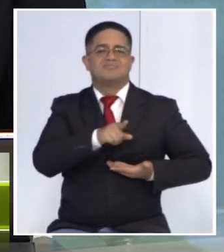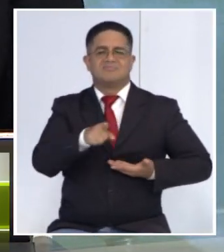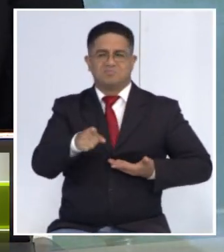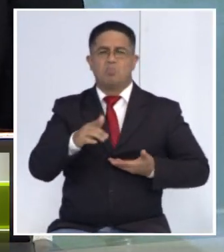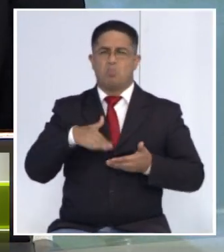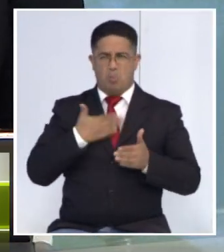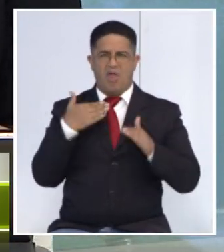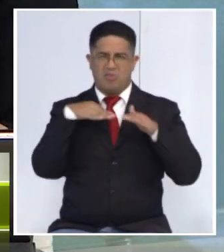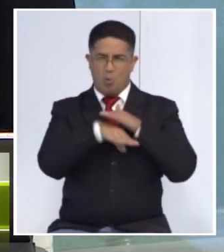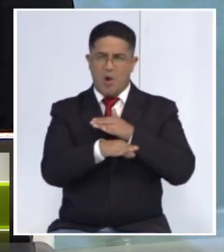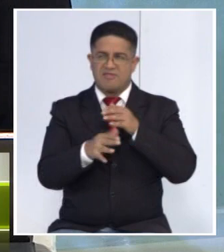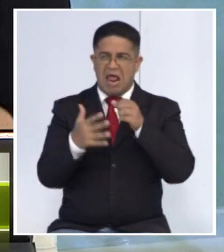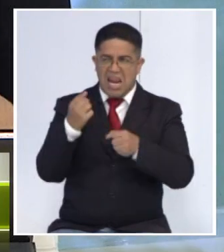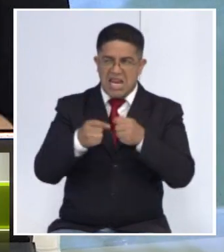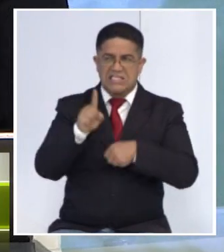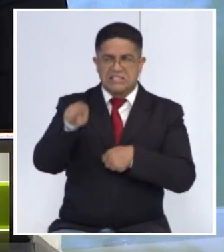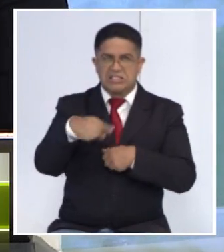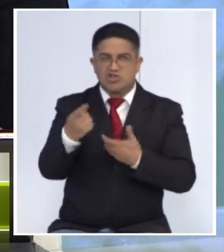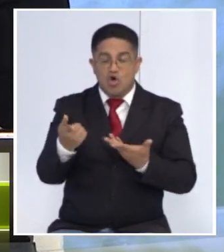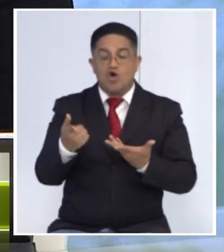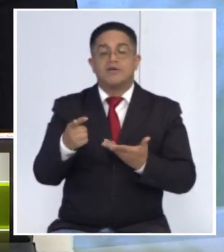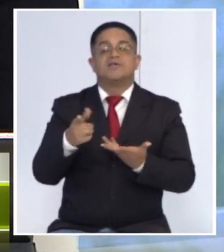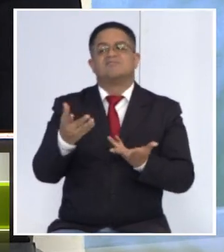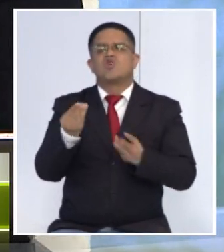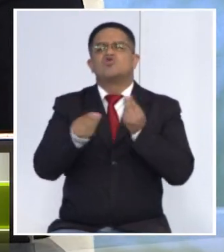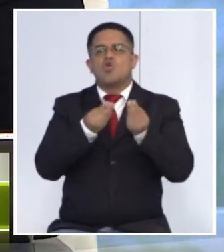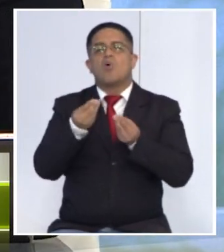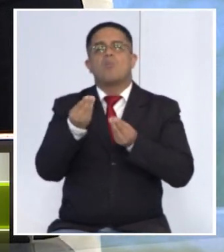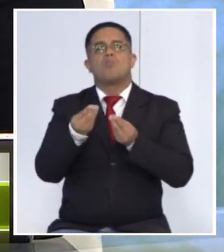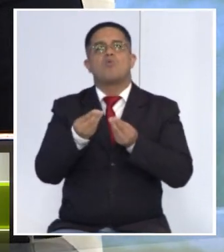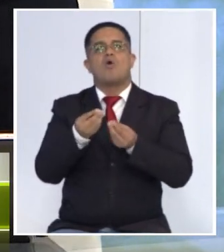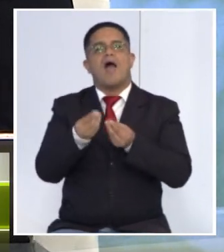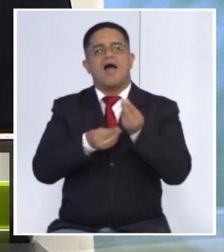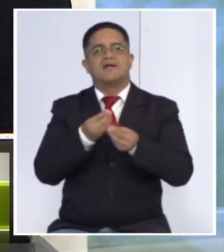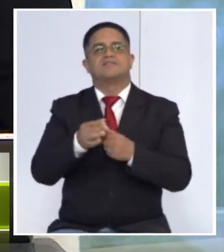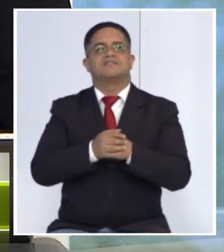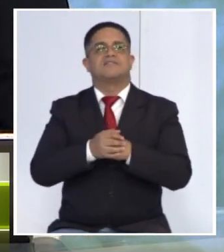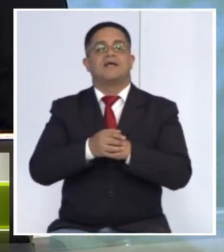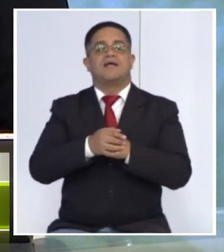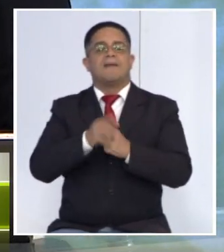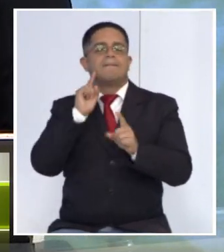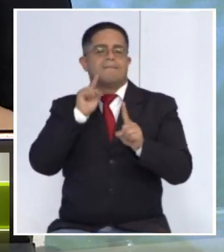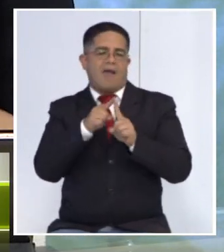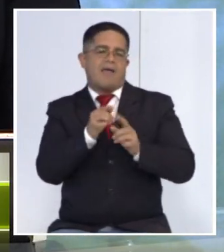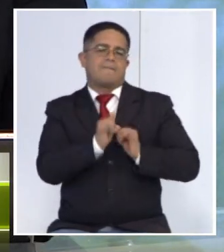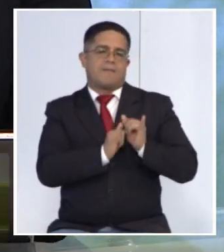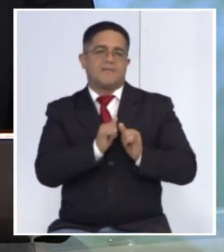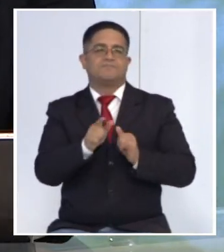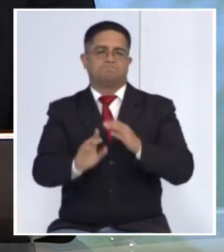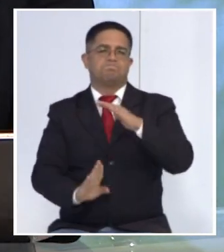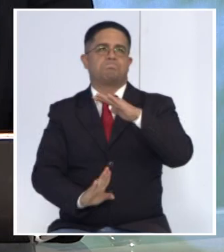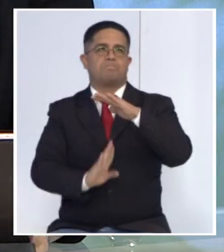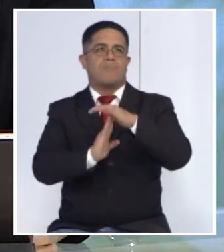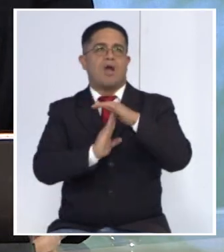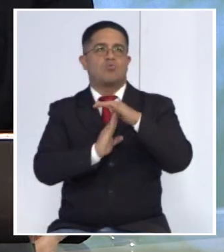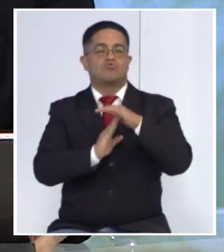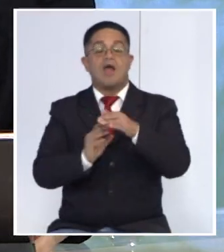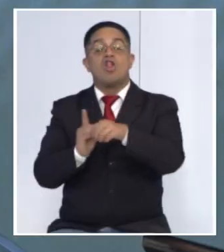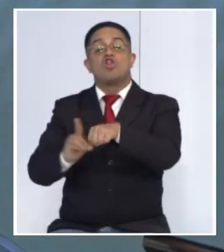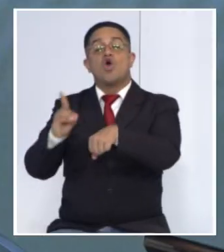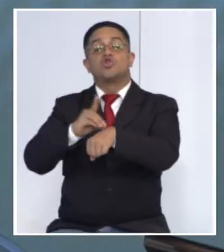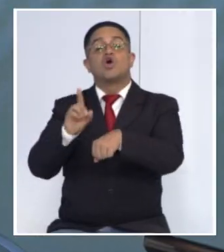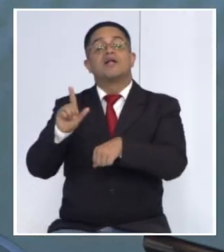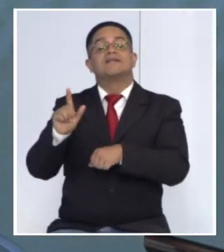puede guardar y hacer un banco de leche. Si es así, ¿cómo hacerlo de forma segura para el lactante? Vamos a la pausa. La doctora